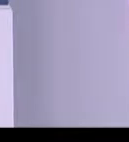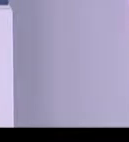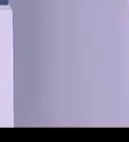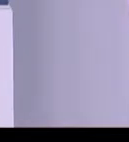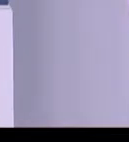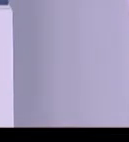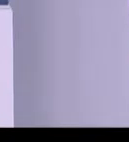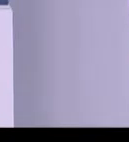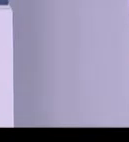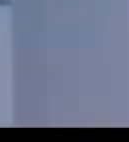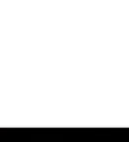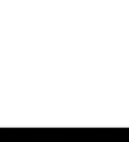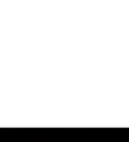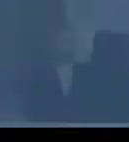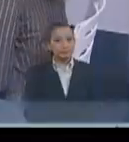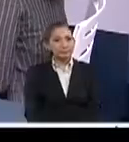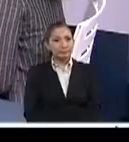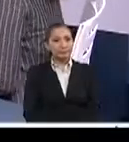esta licenciatura.